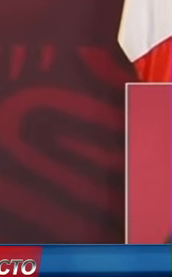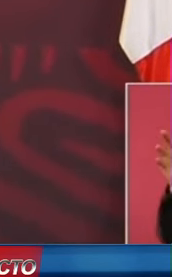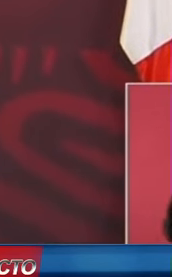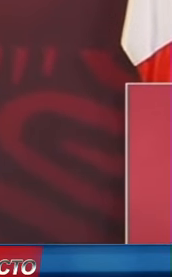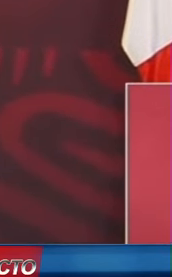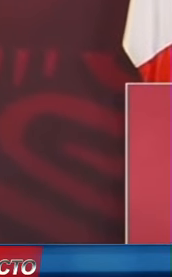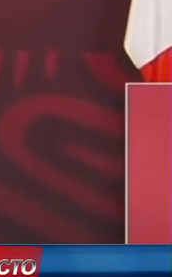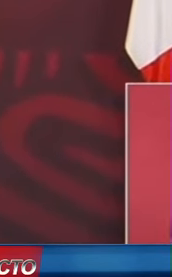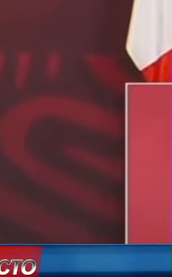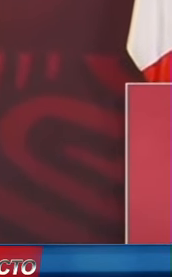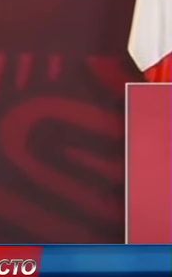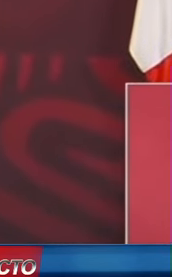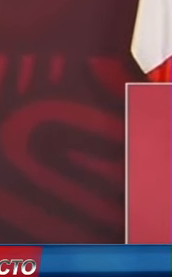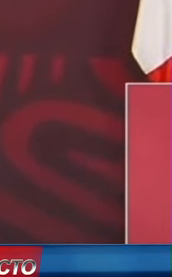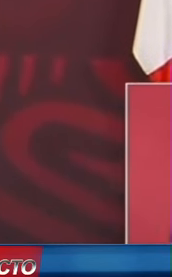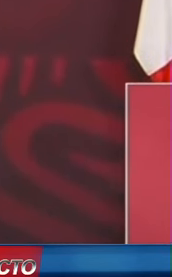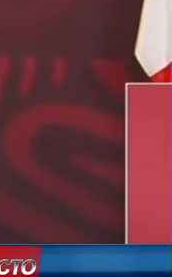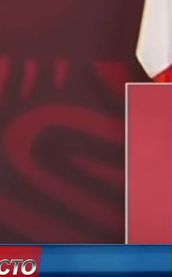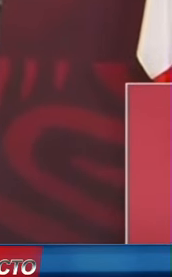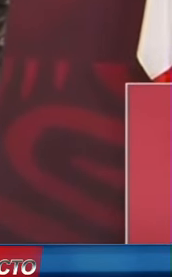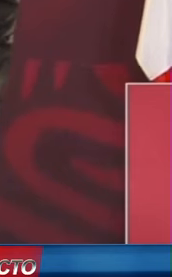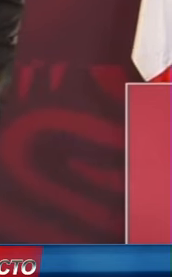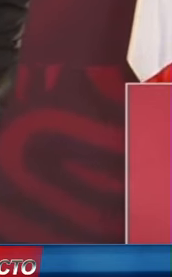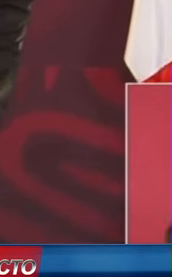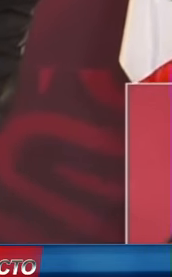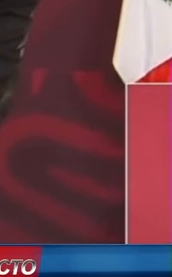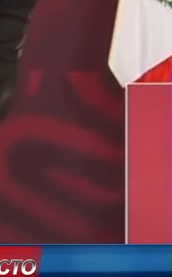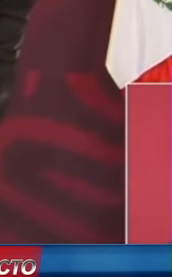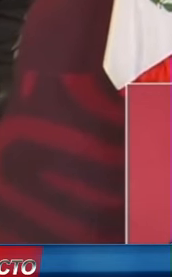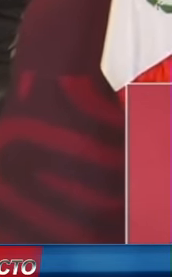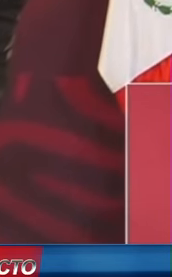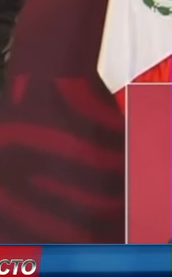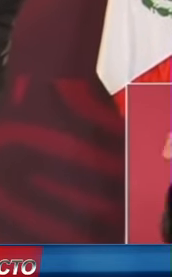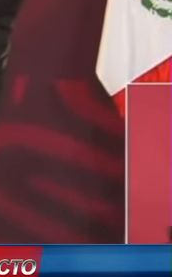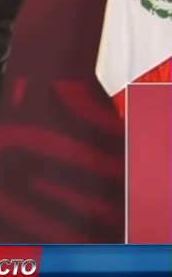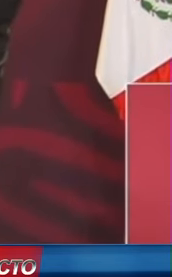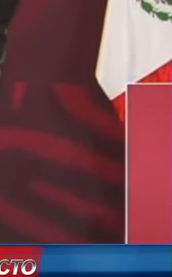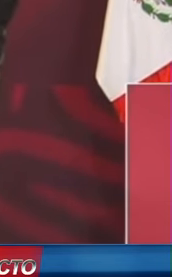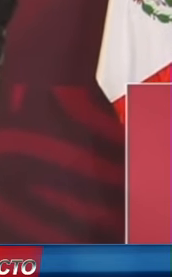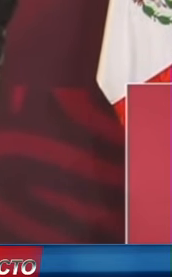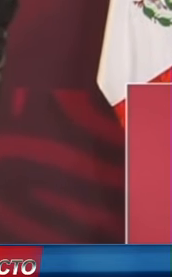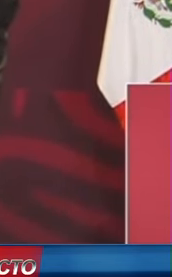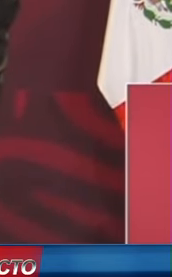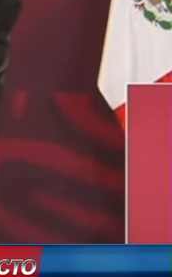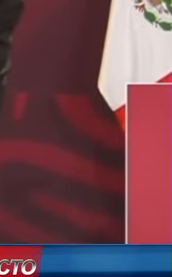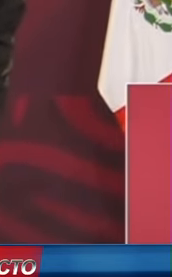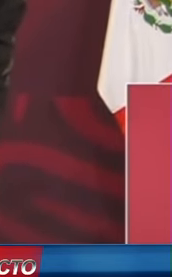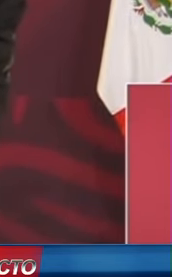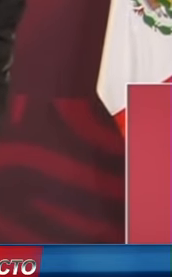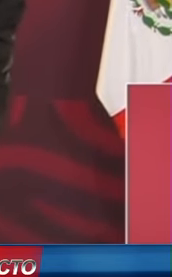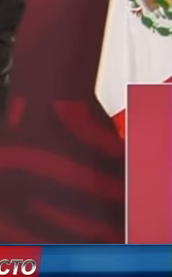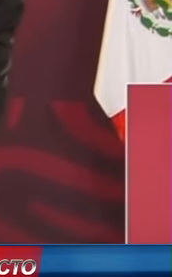va a valer la hora, las dos horas, porque no la va a tener, para poder justificar ante nuestros hermanos mexicanos todas